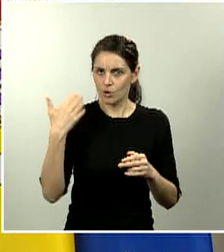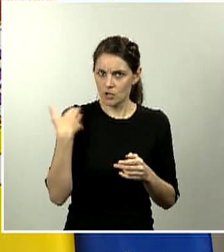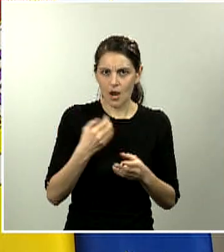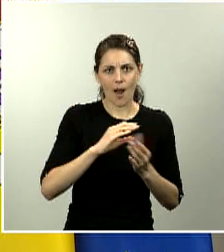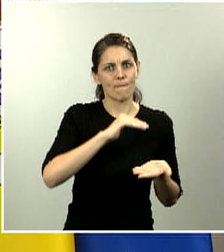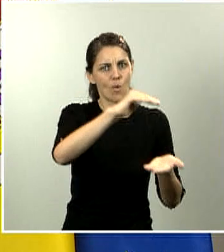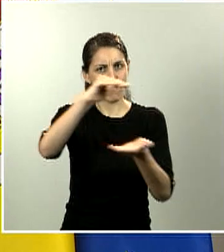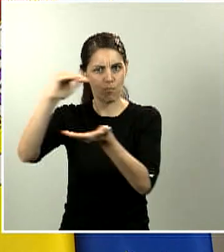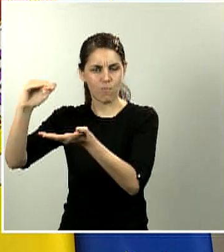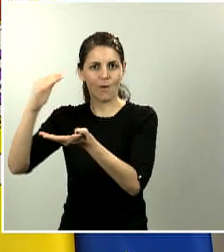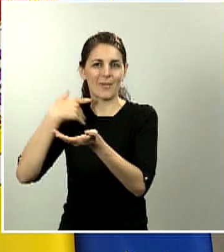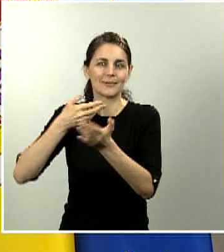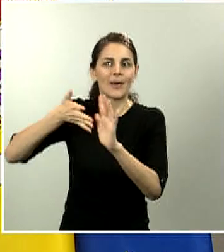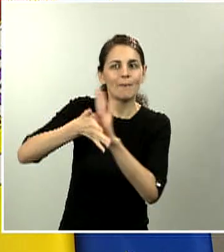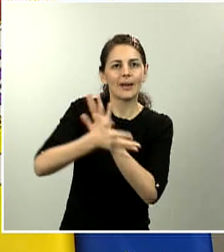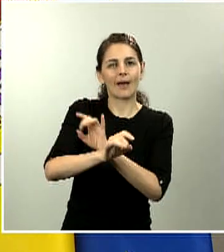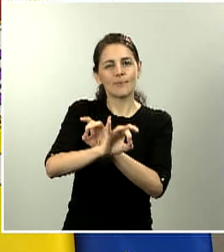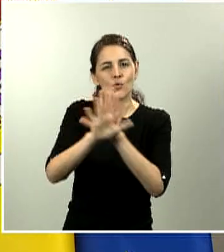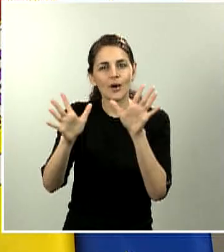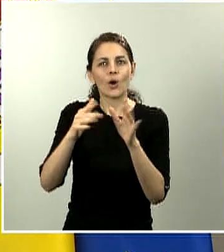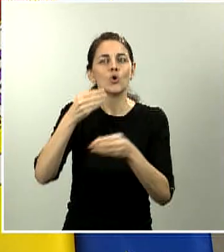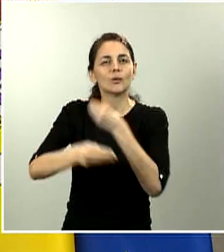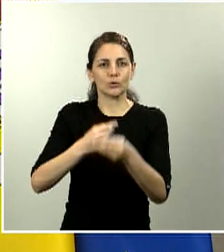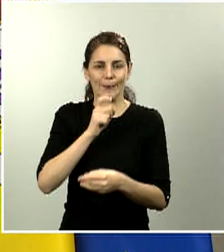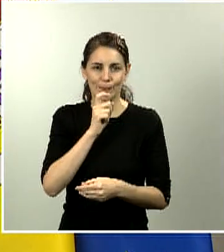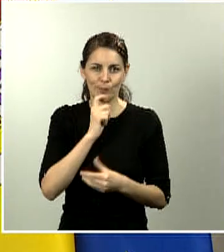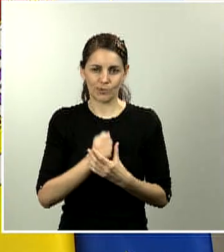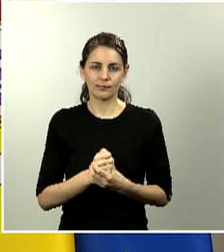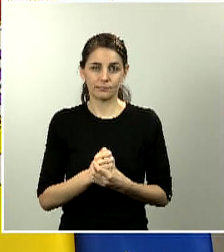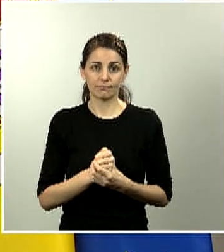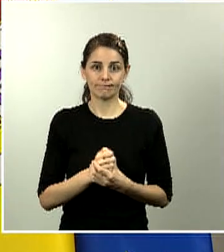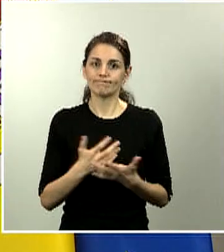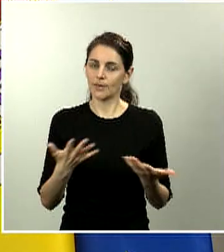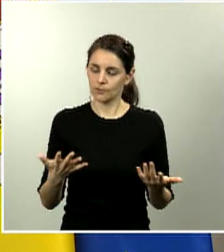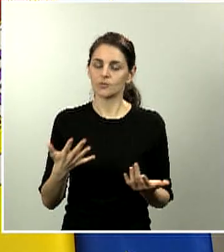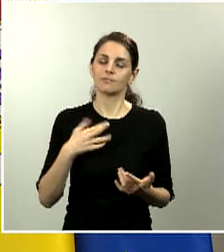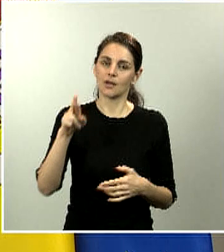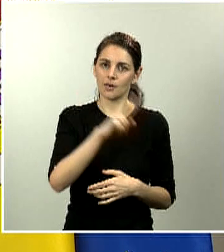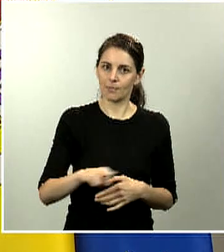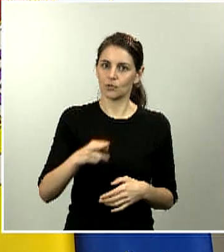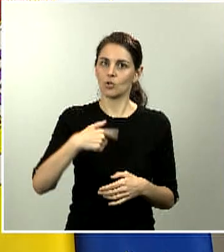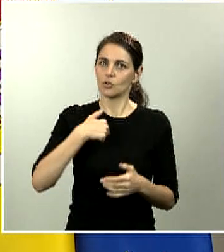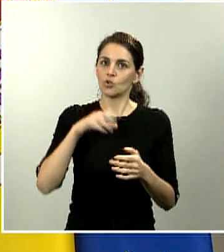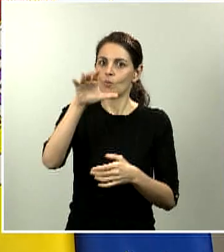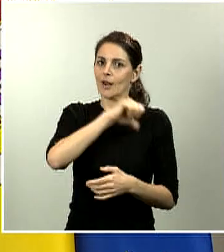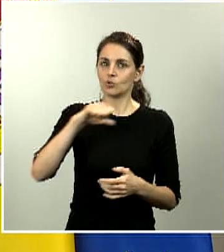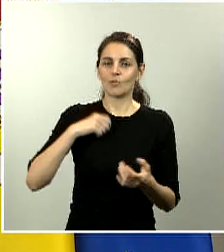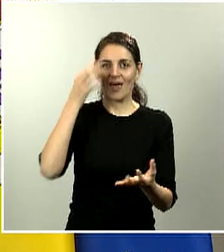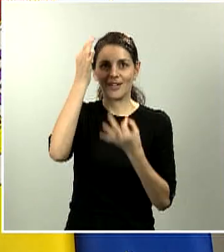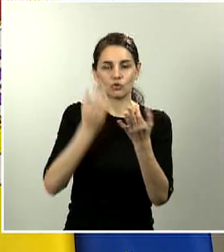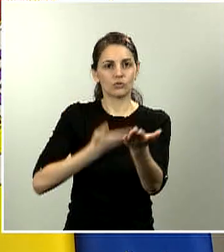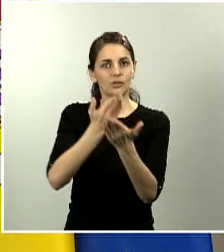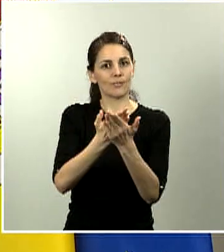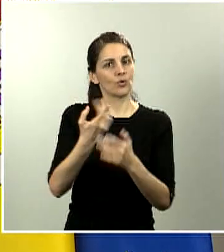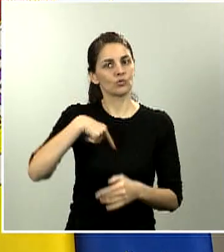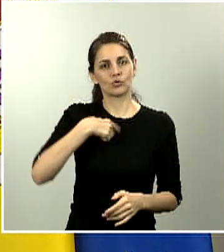insisto, quiero ser muy cristalino en esto, muy exigentes con la calidad de los datos que solicitamos a las comunidades autónomas, y en ese contexto hay que interpretar